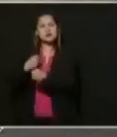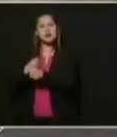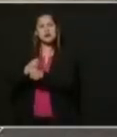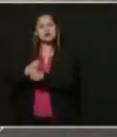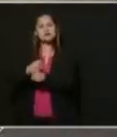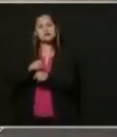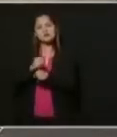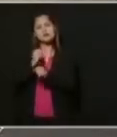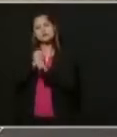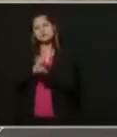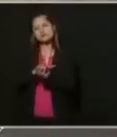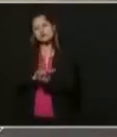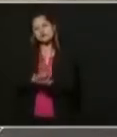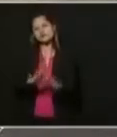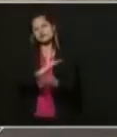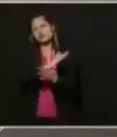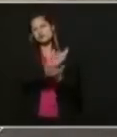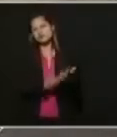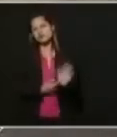México.